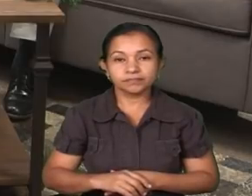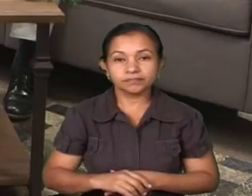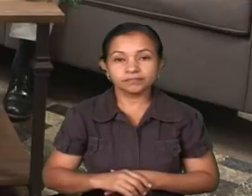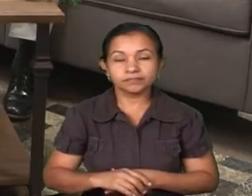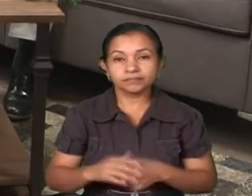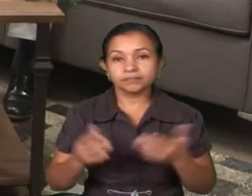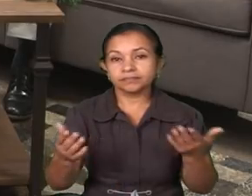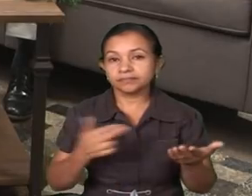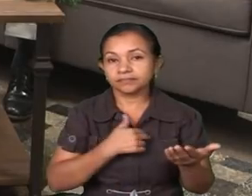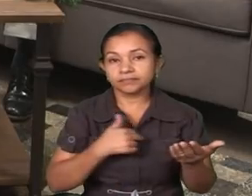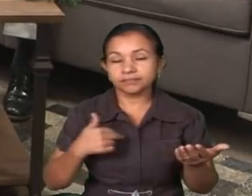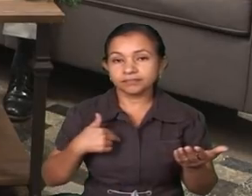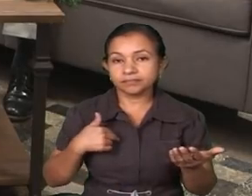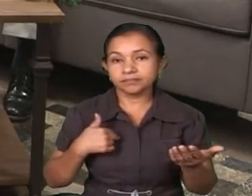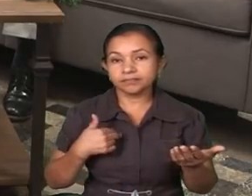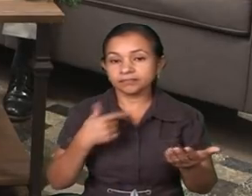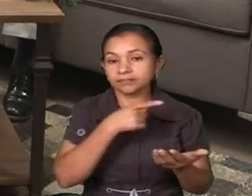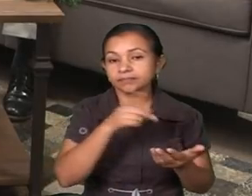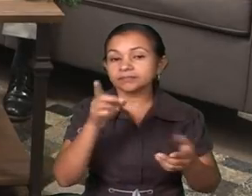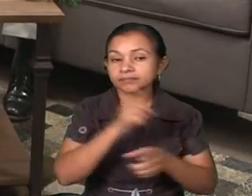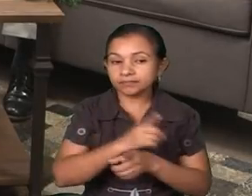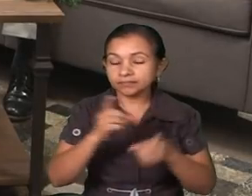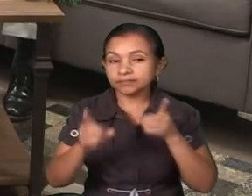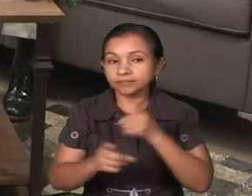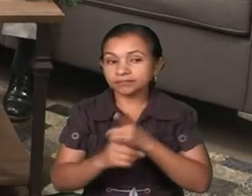Y hay, estos son los que debían de estar presos.